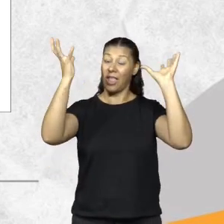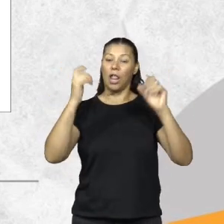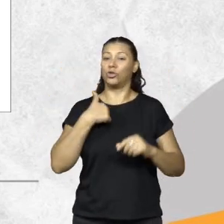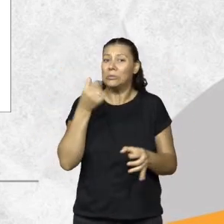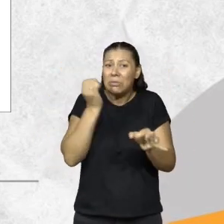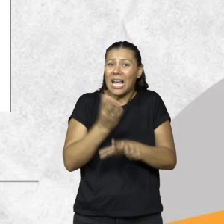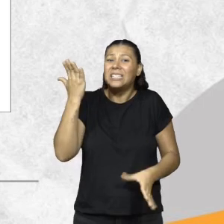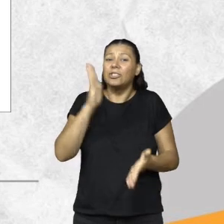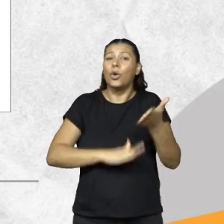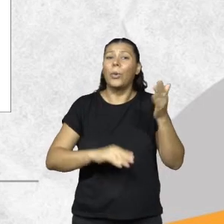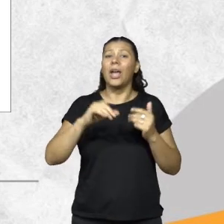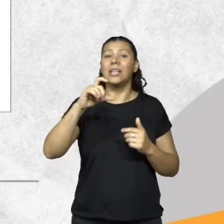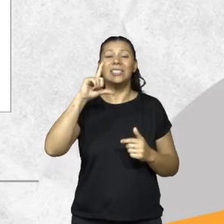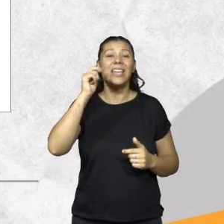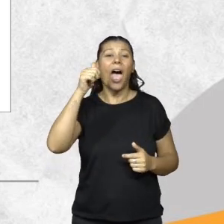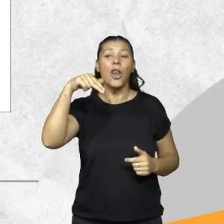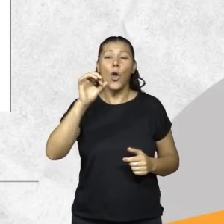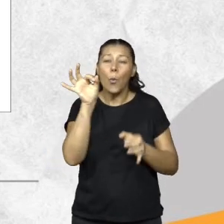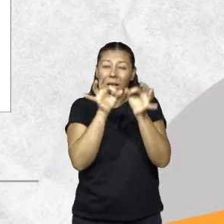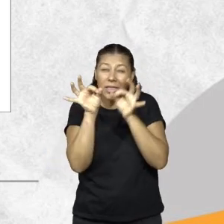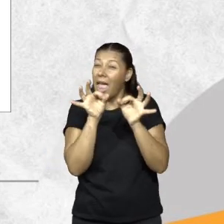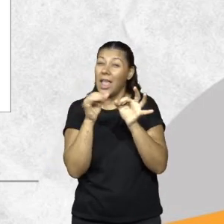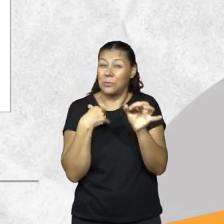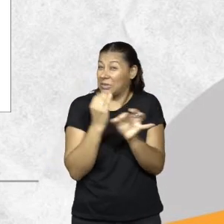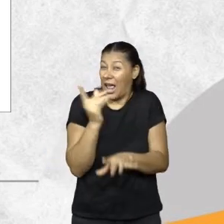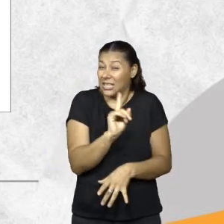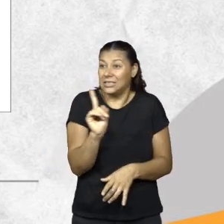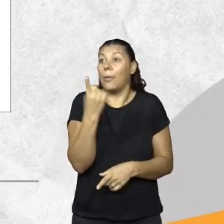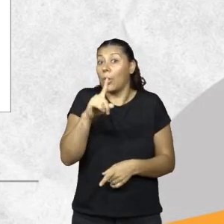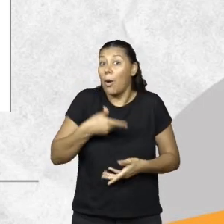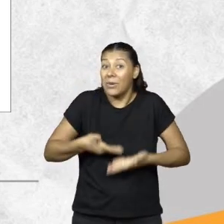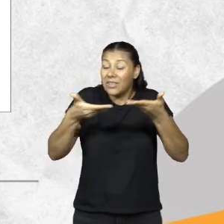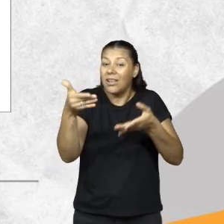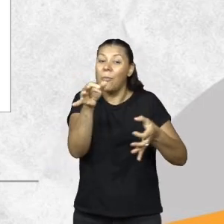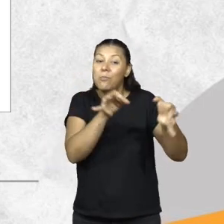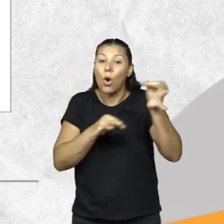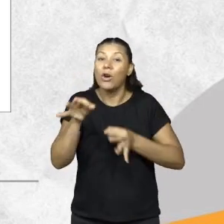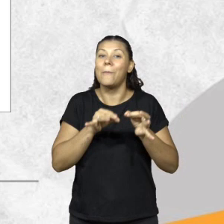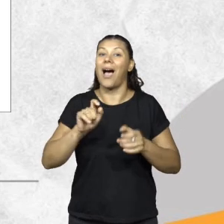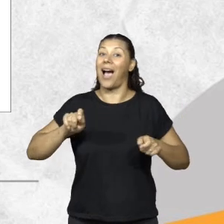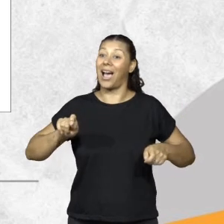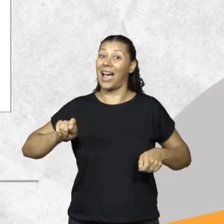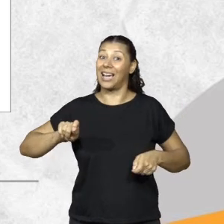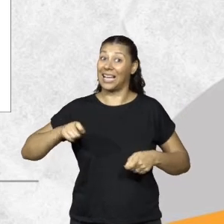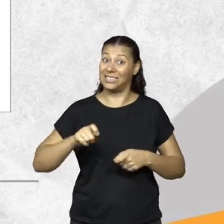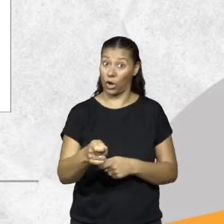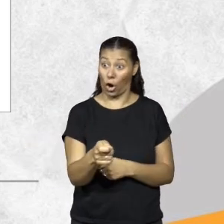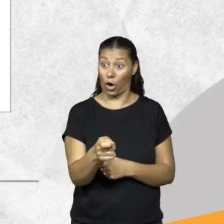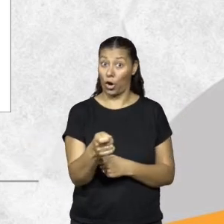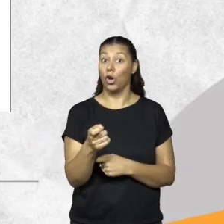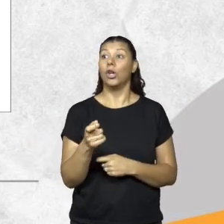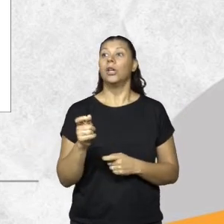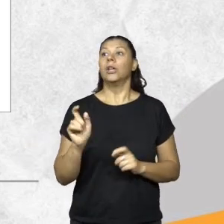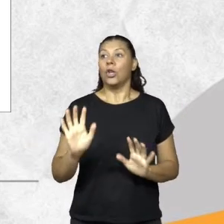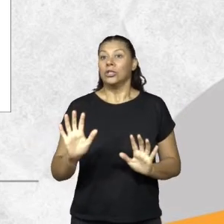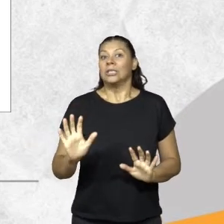cianobacterias y lo que voy a presentar es el programa de gestión, así que preguntas de tipo científico le tengo que escribir a